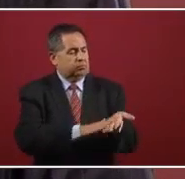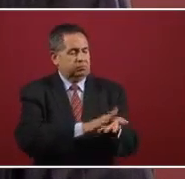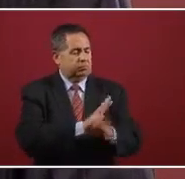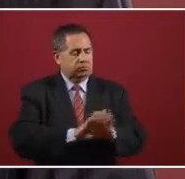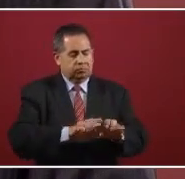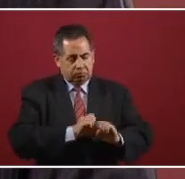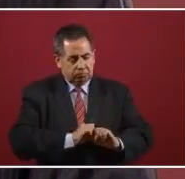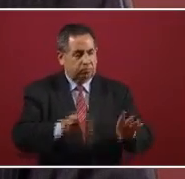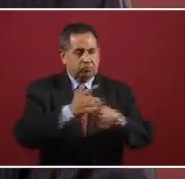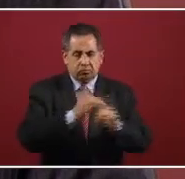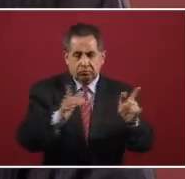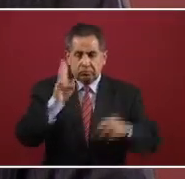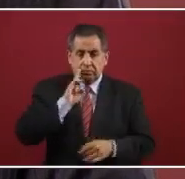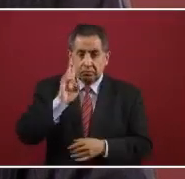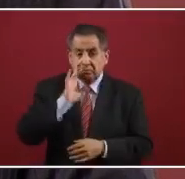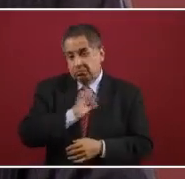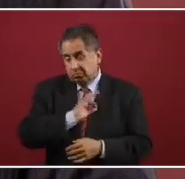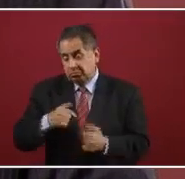indultar,